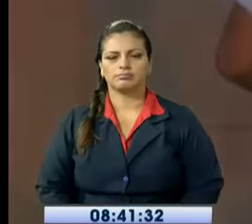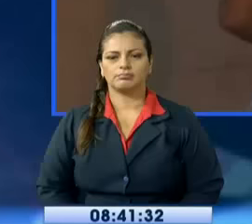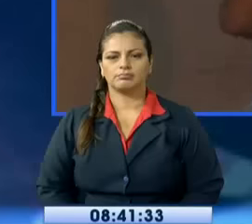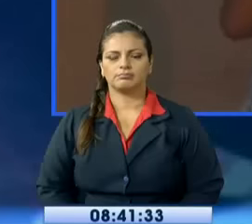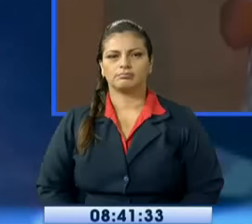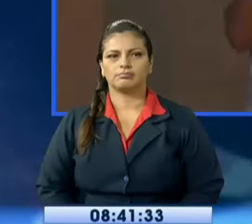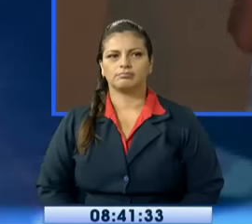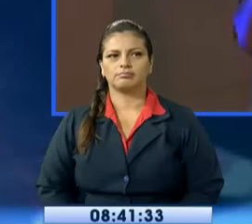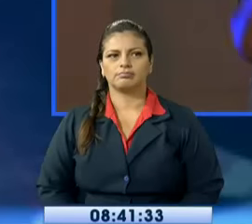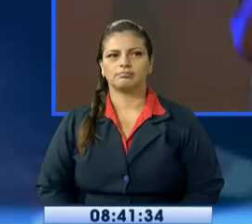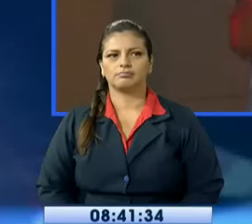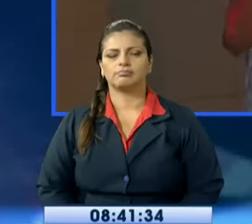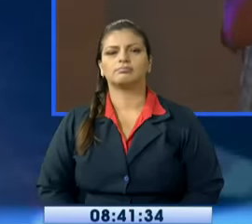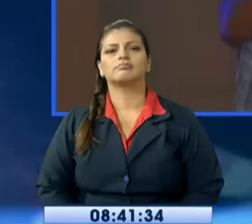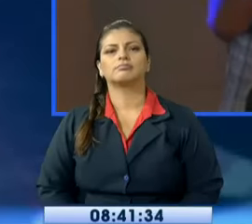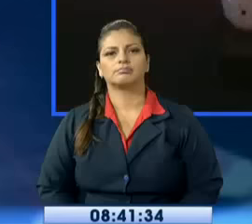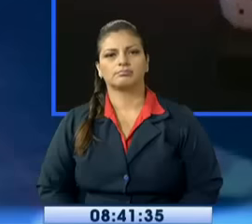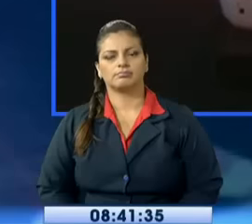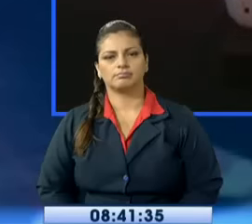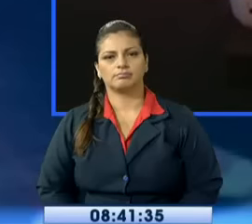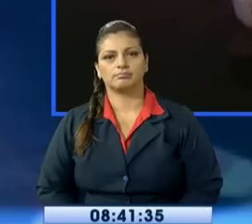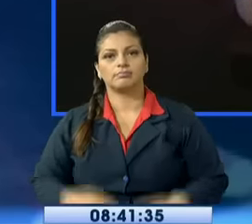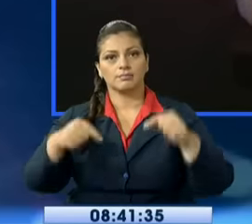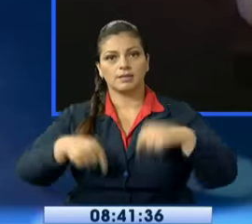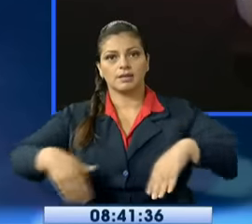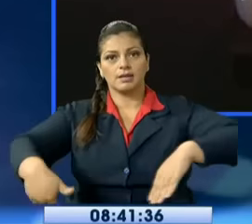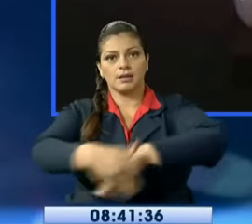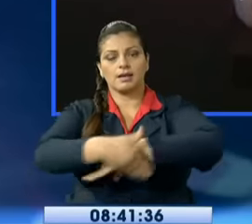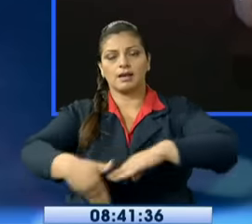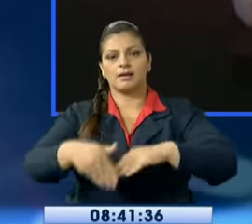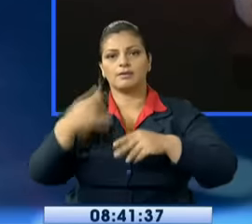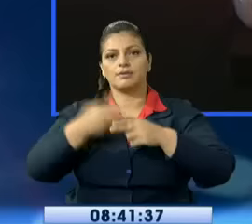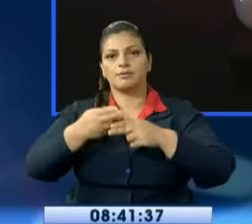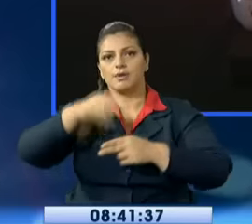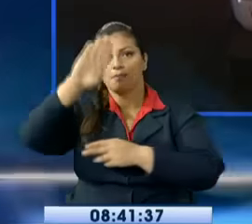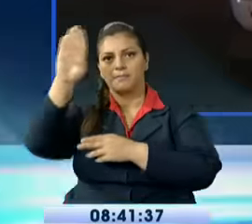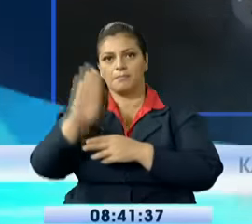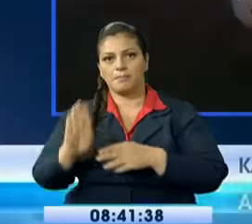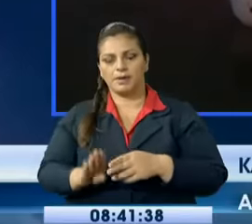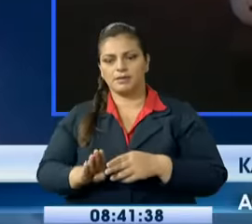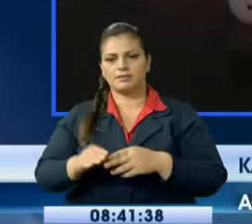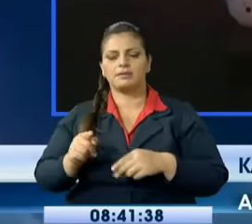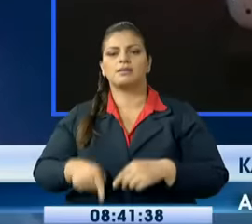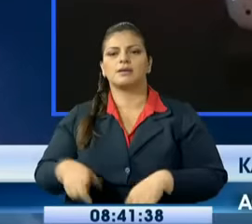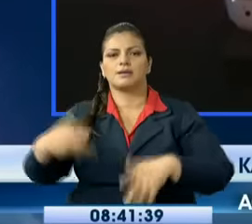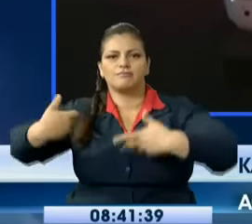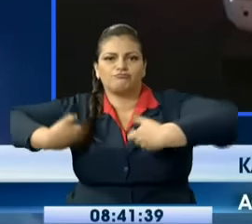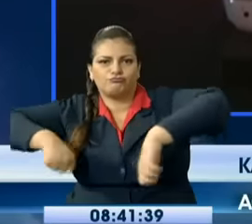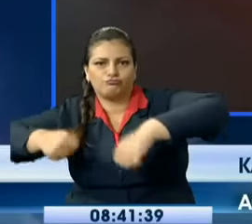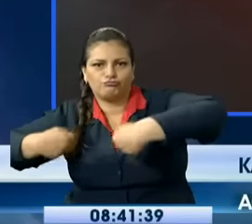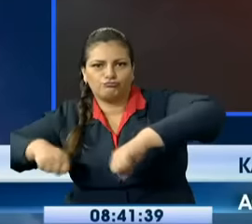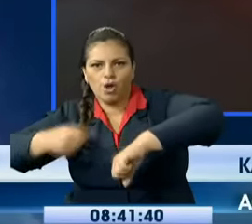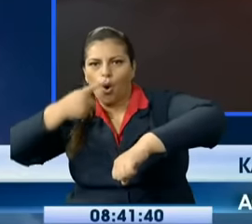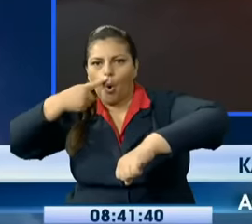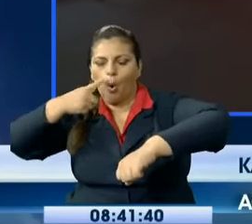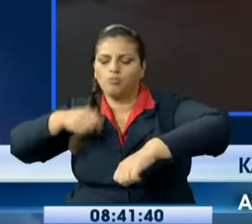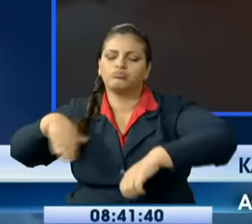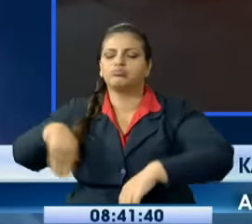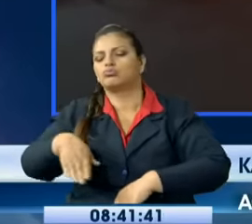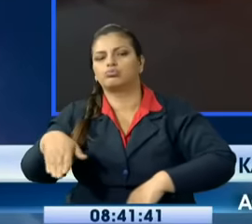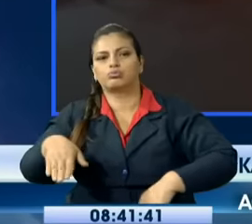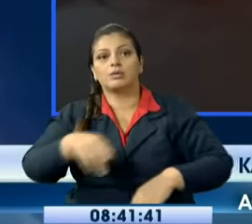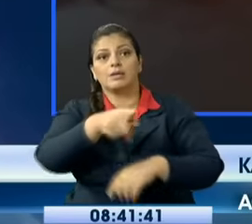Lo que se suscitó en lo que es las calles Brasil y Leónidas Plaza es un accidente con tipología choque lateral perpendicular, el cual están involucrados